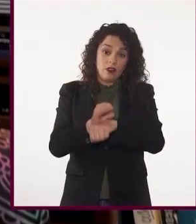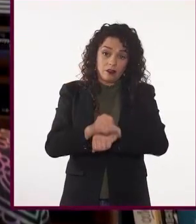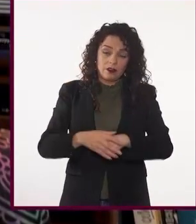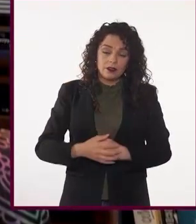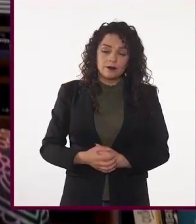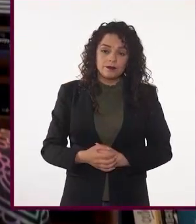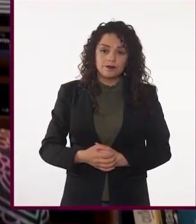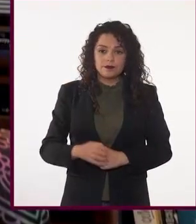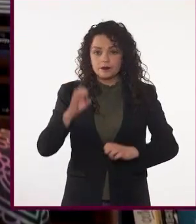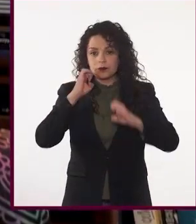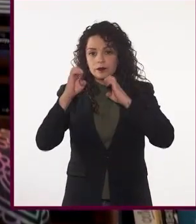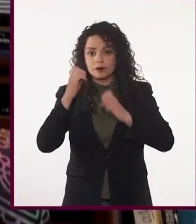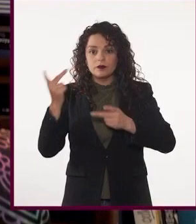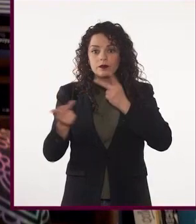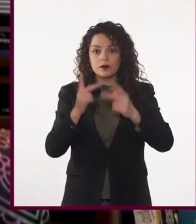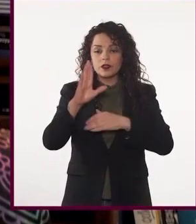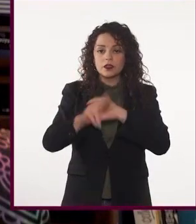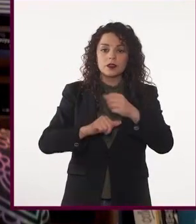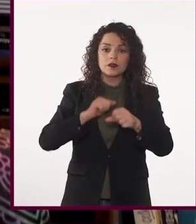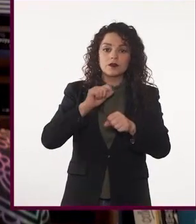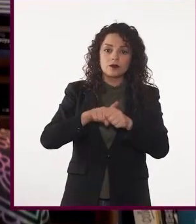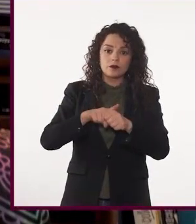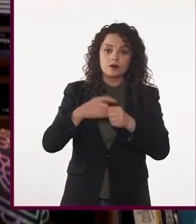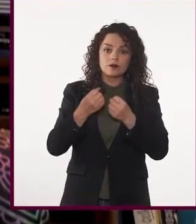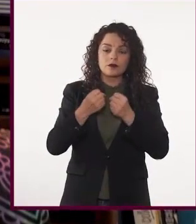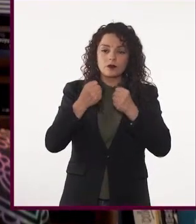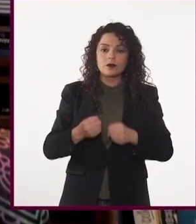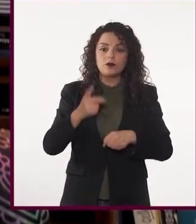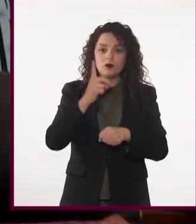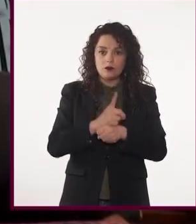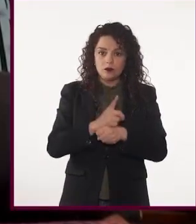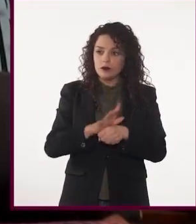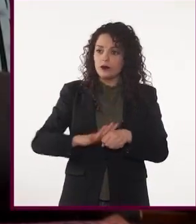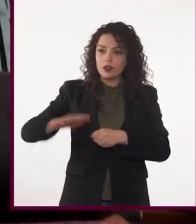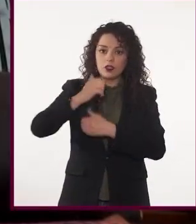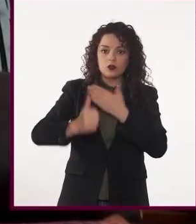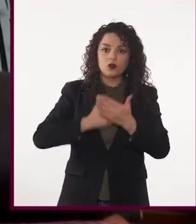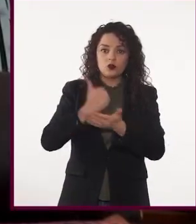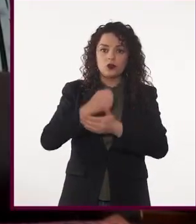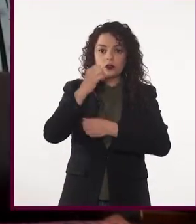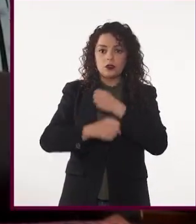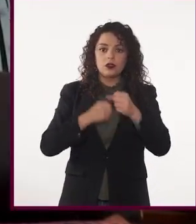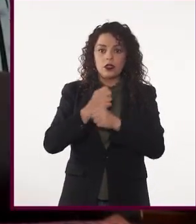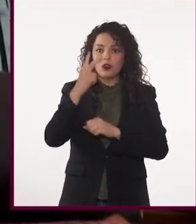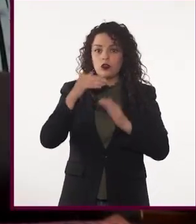Según la Encuesta Nacional de Seguridad Pública Urbana de 2019, el